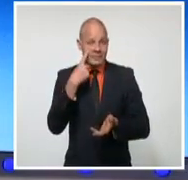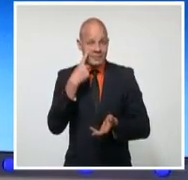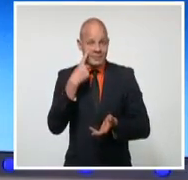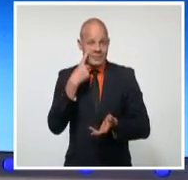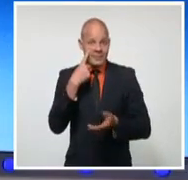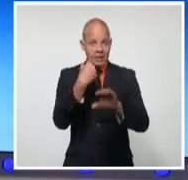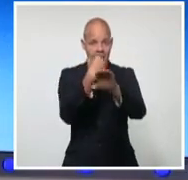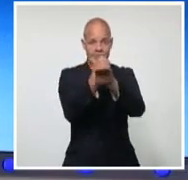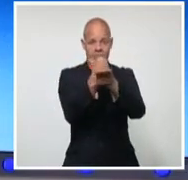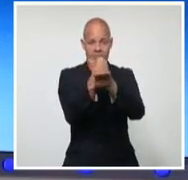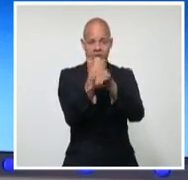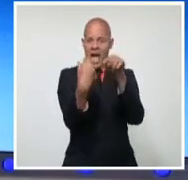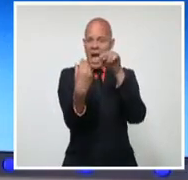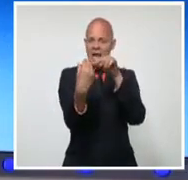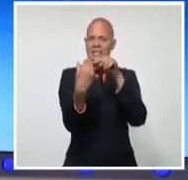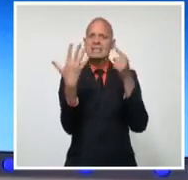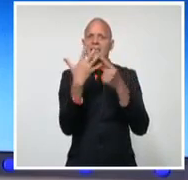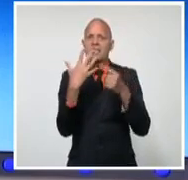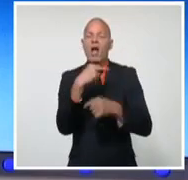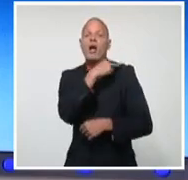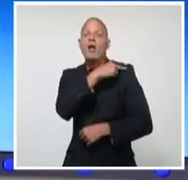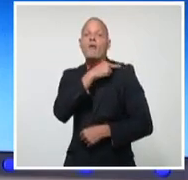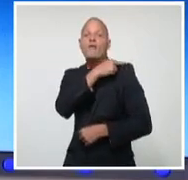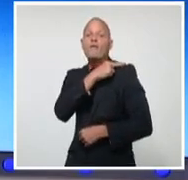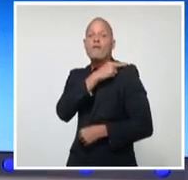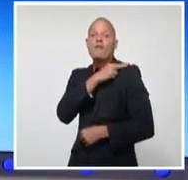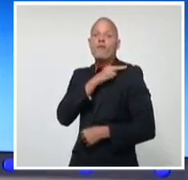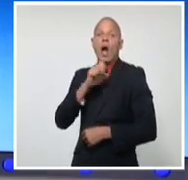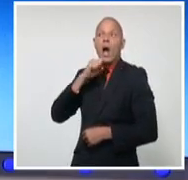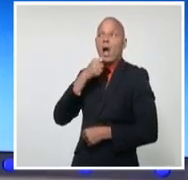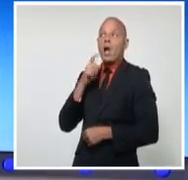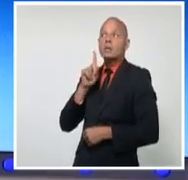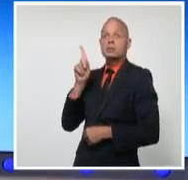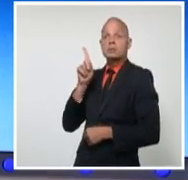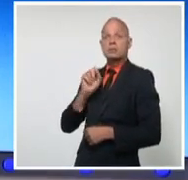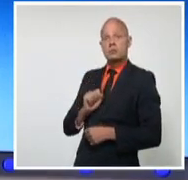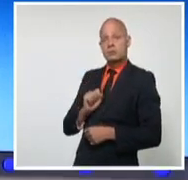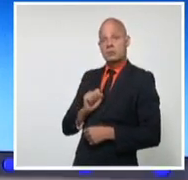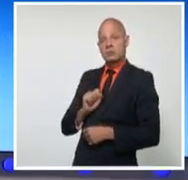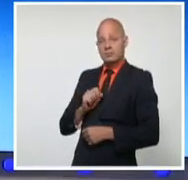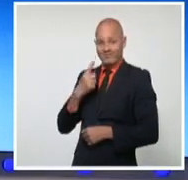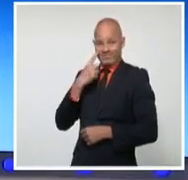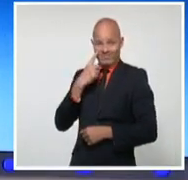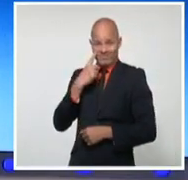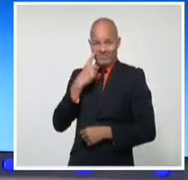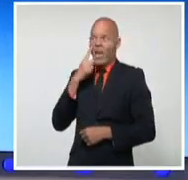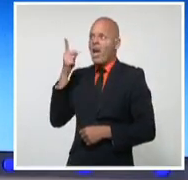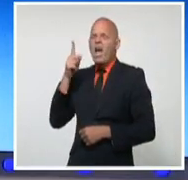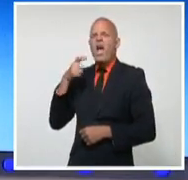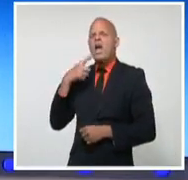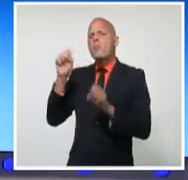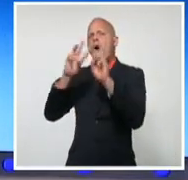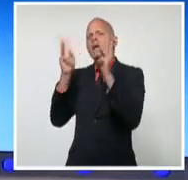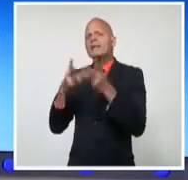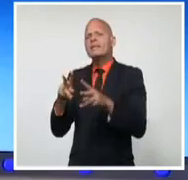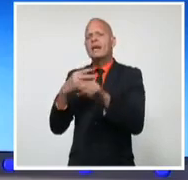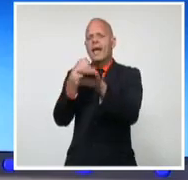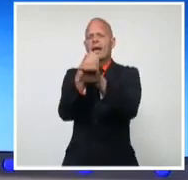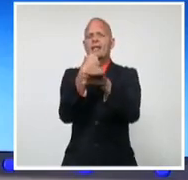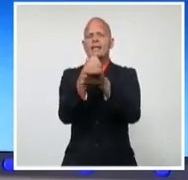del Departamento de Estado se reúnen virtualmente con personas que intentan subvertir el orden interno del país. Y